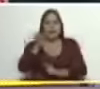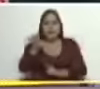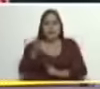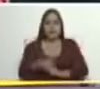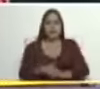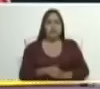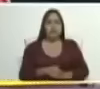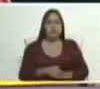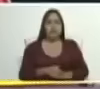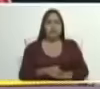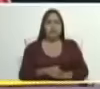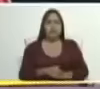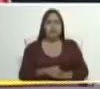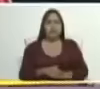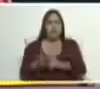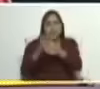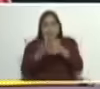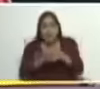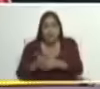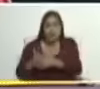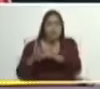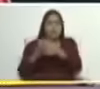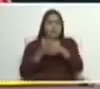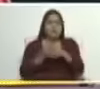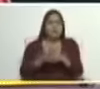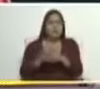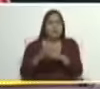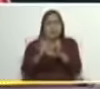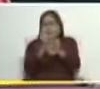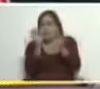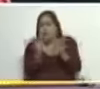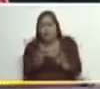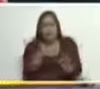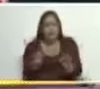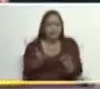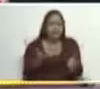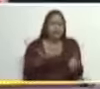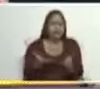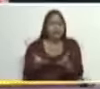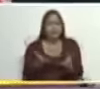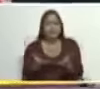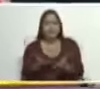Mientras tanto, el imperio de forma totalmente